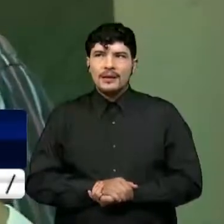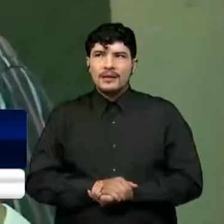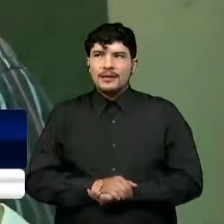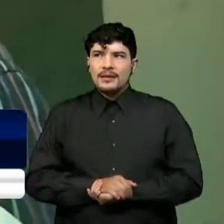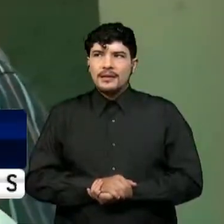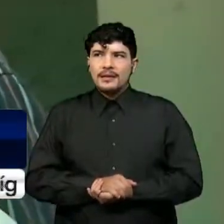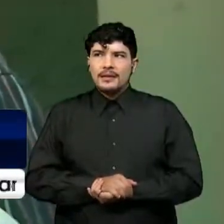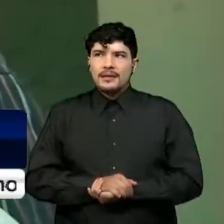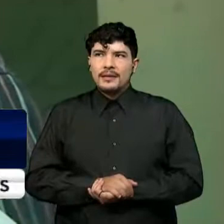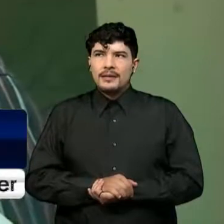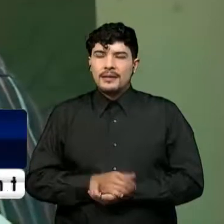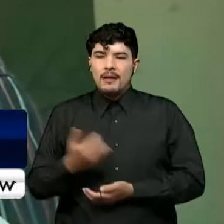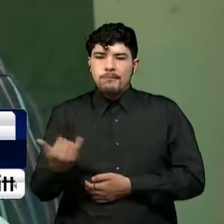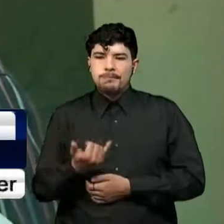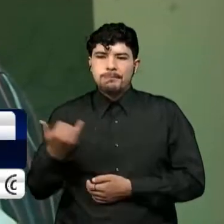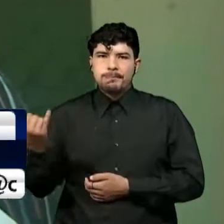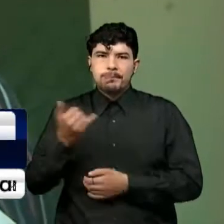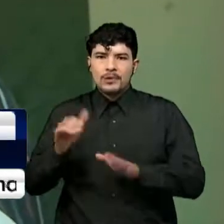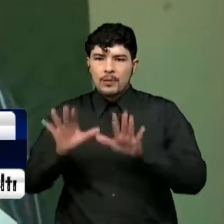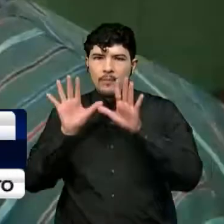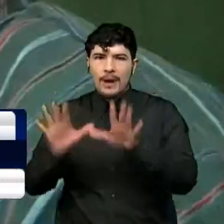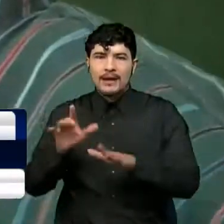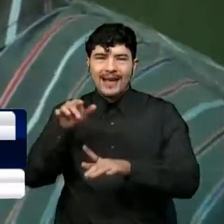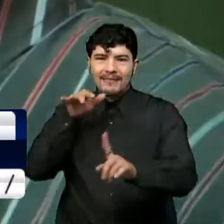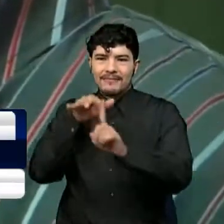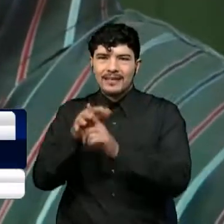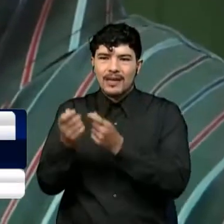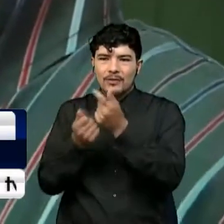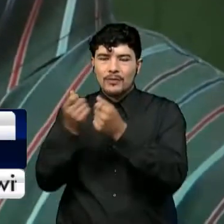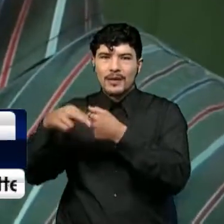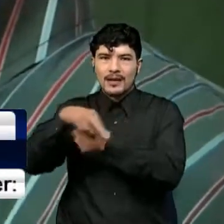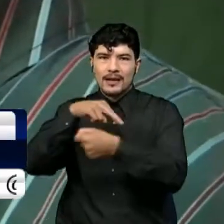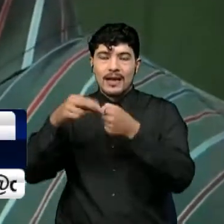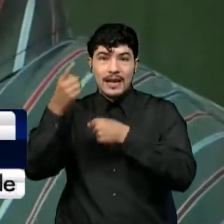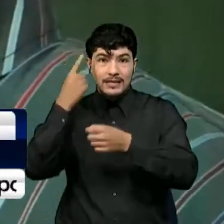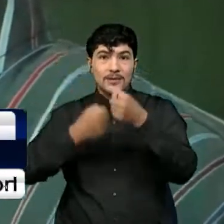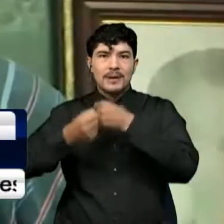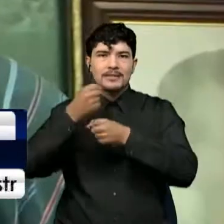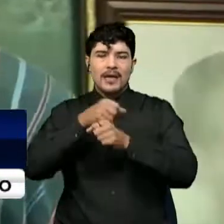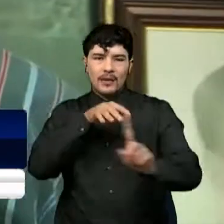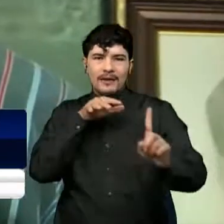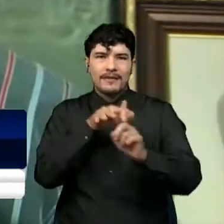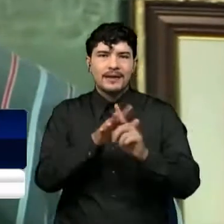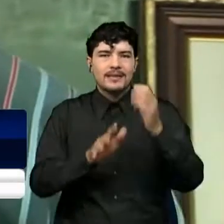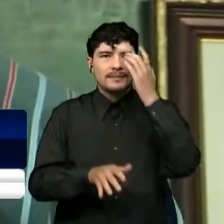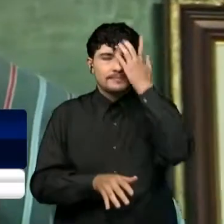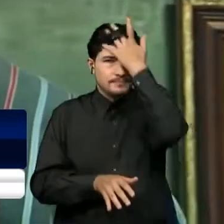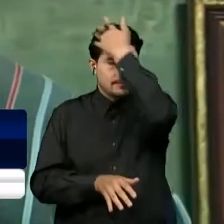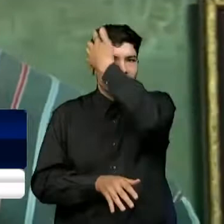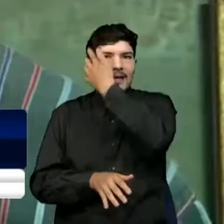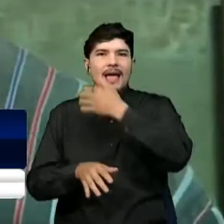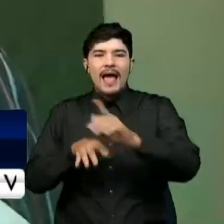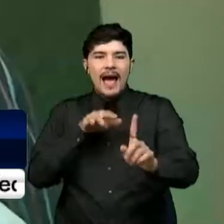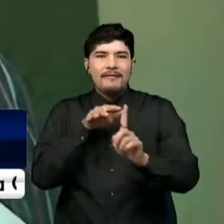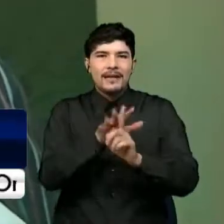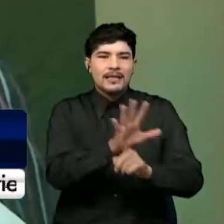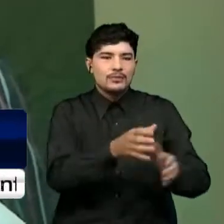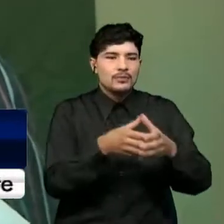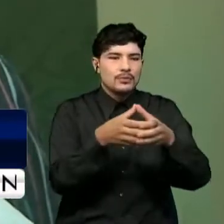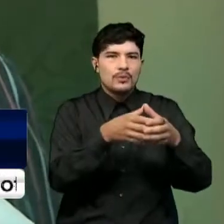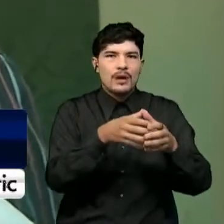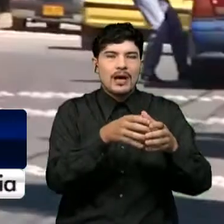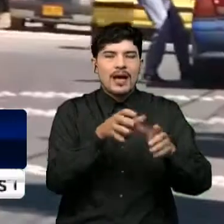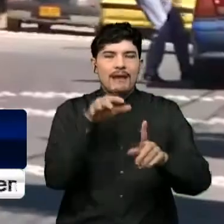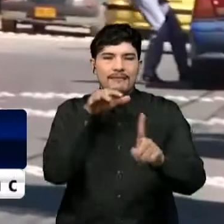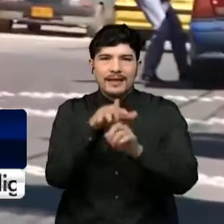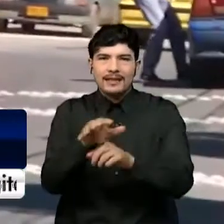afectan a la economía de la región que el año pasado tuvieron varias parálisis y afecta tanto al asociado al conductor y como digg a